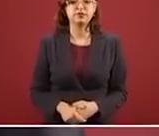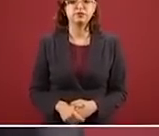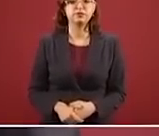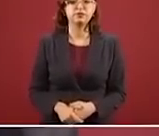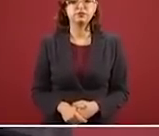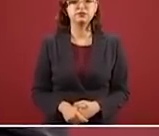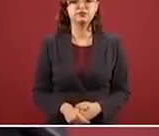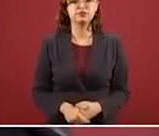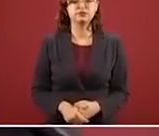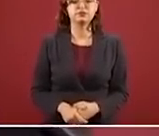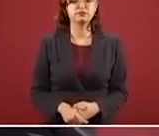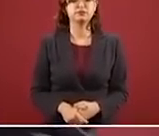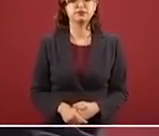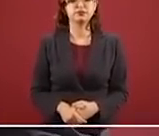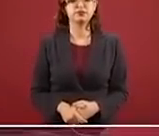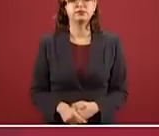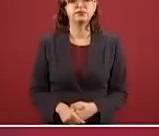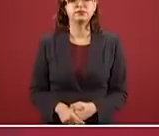revisen